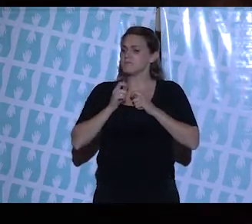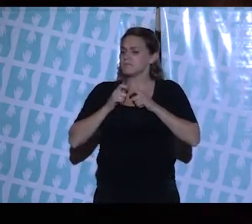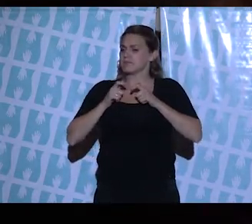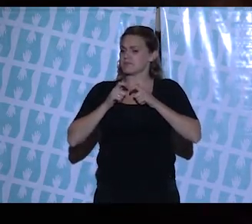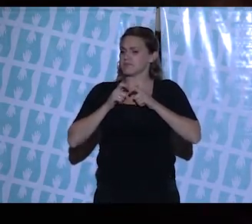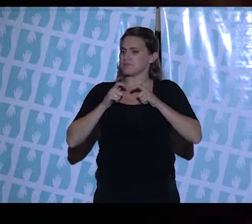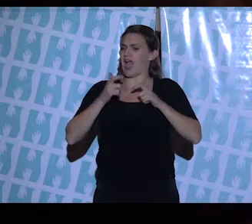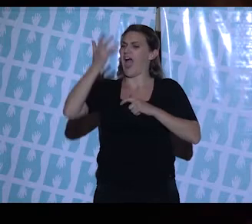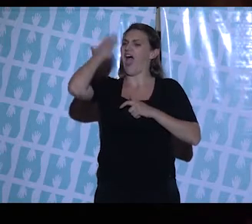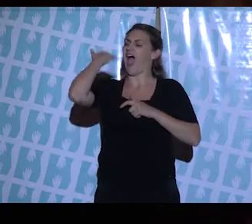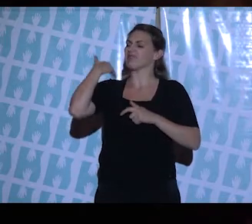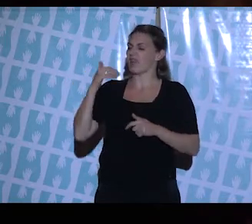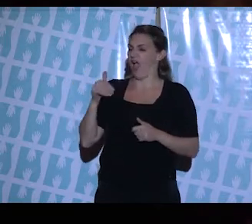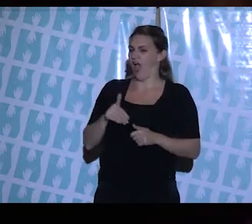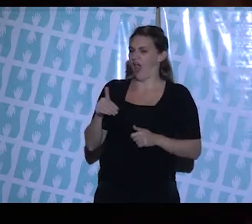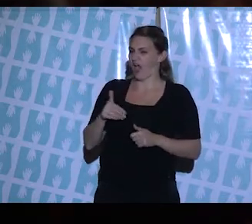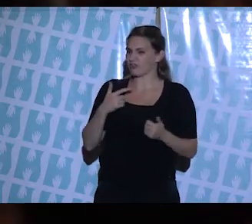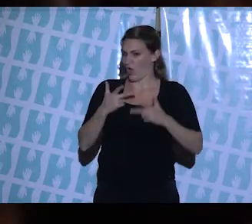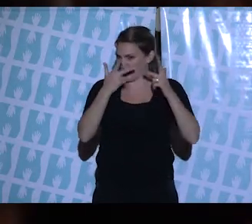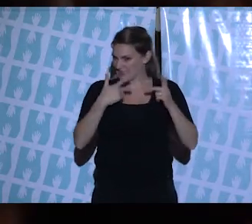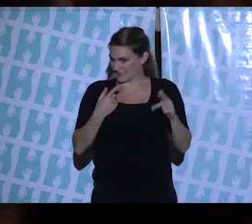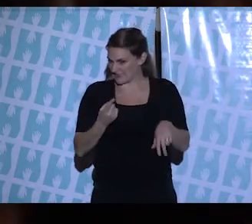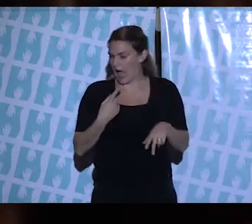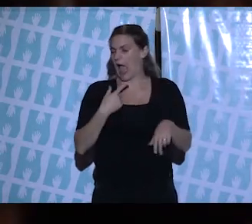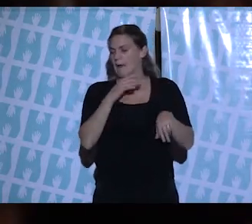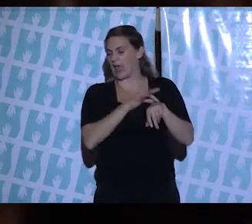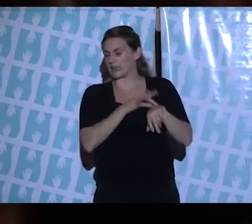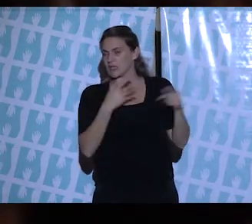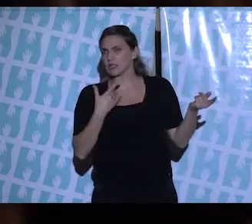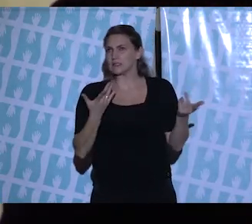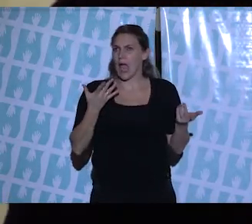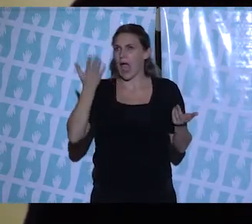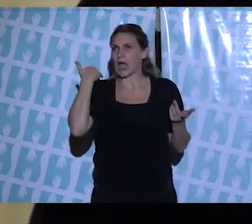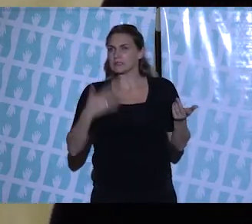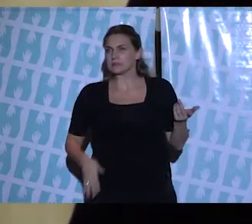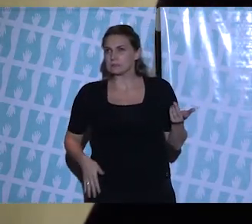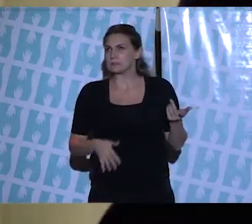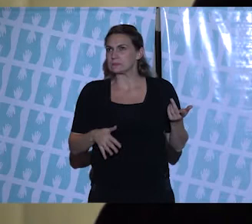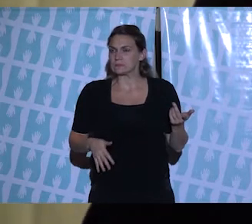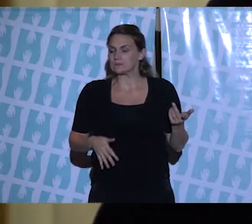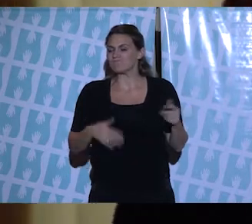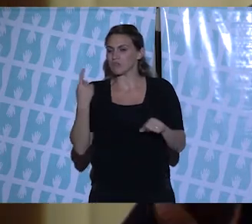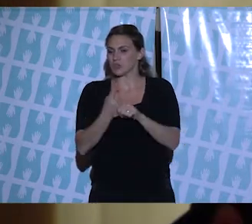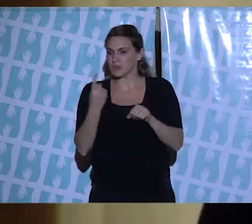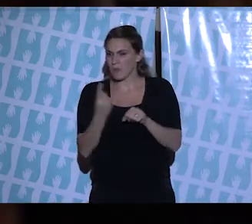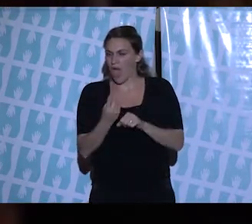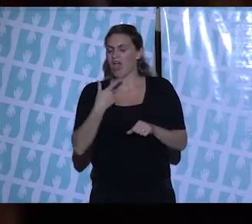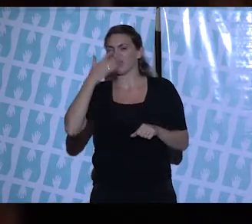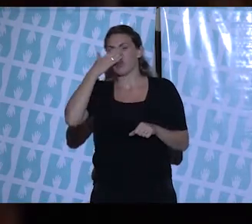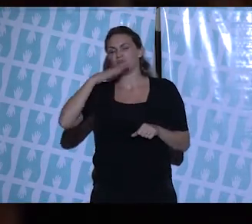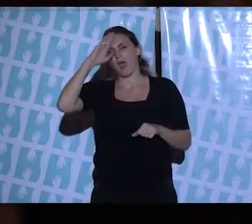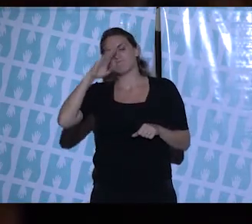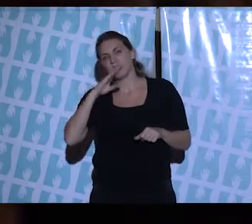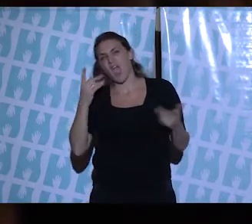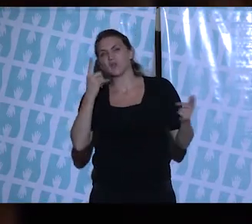yo me sentía más lento, y alguien me dijo que yo balanceaba menos el brazo, y unos meses más tarde,